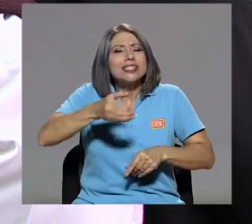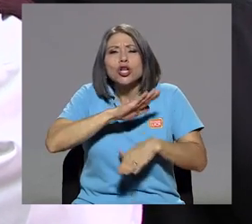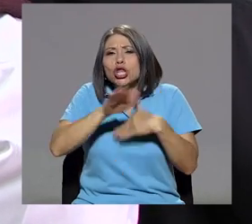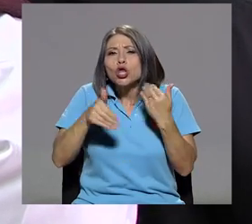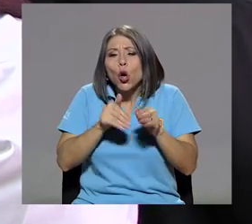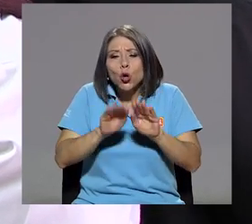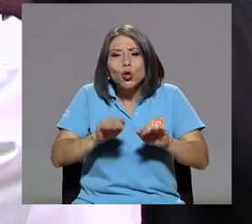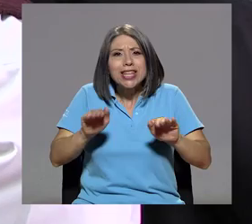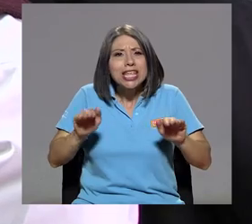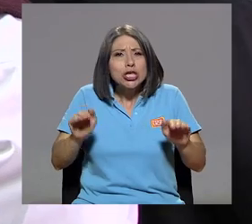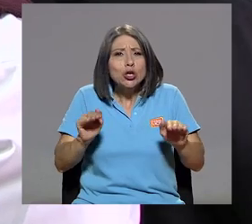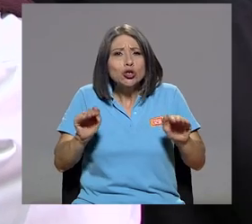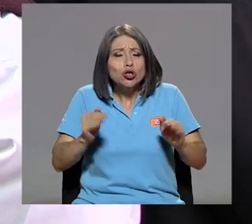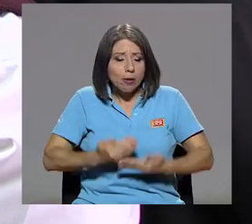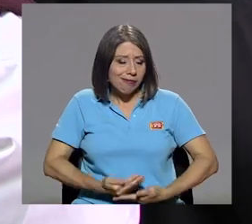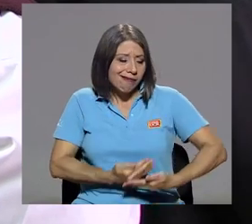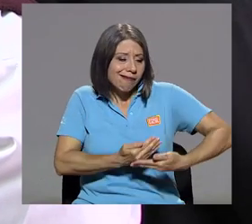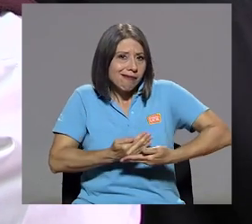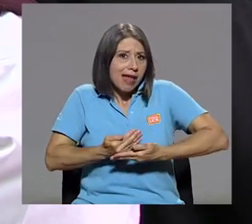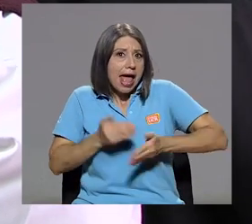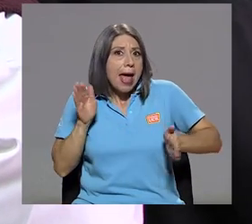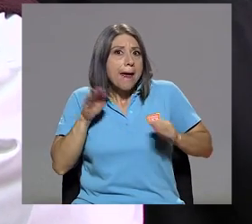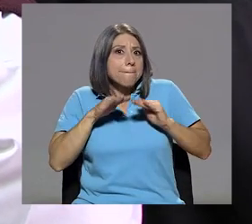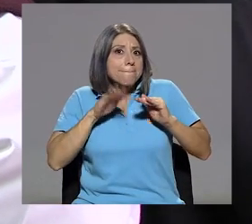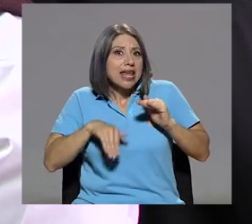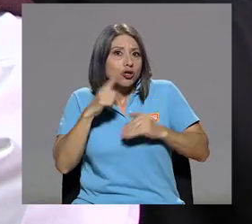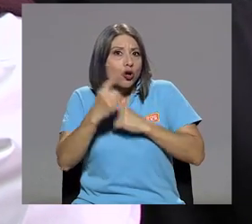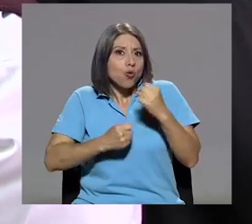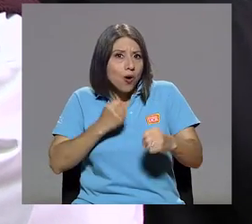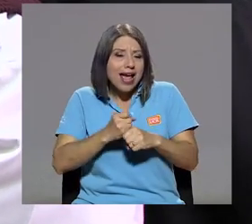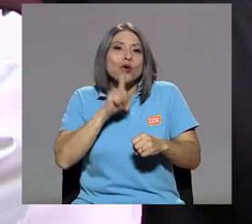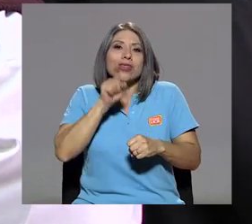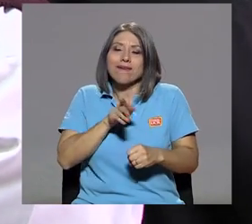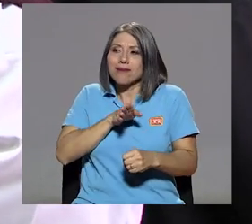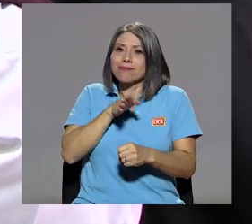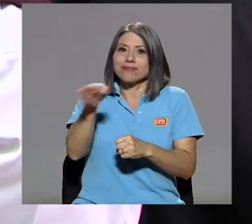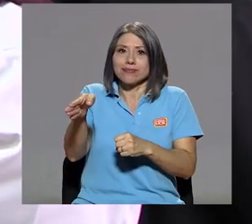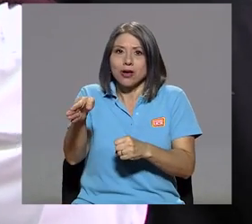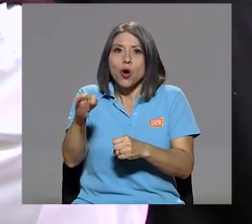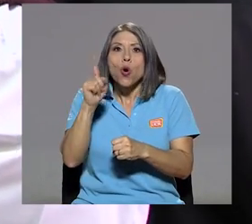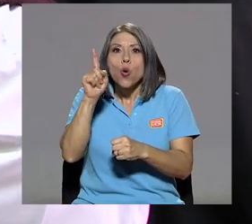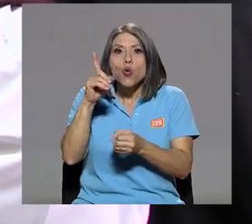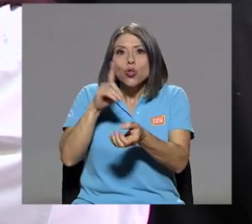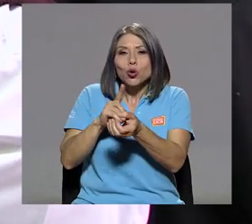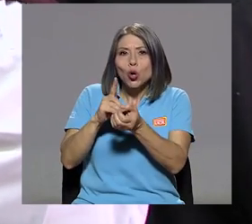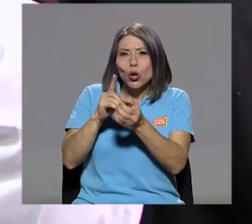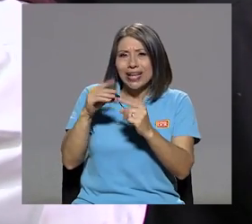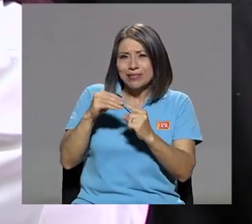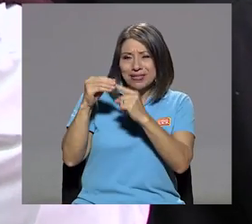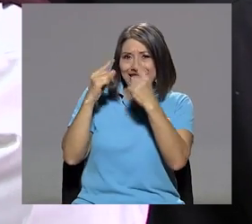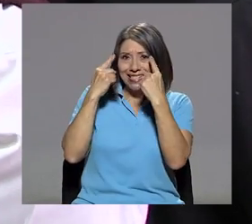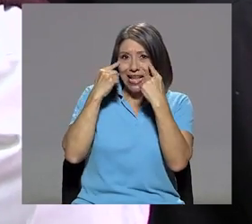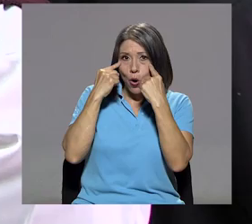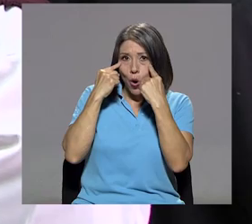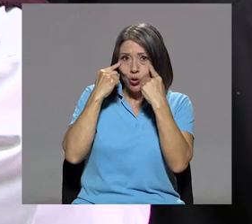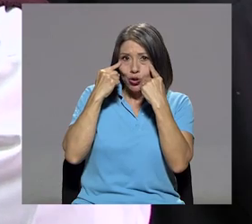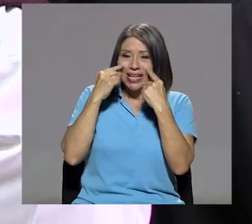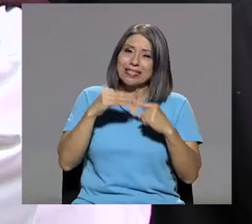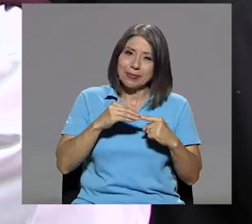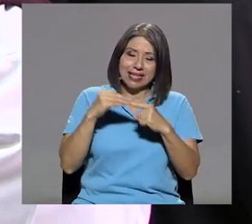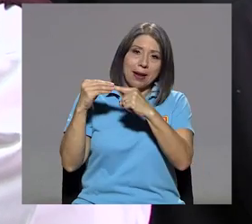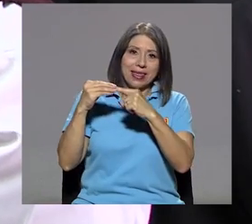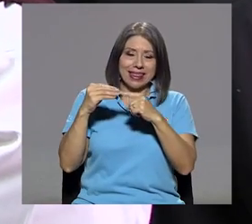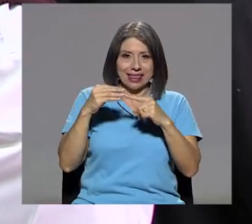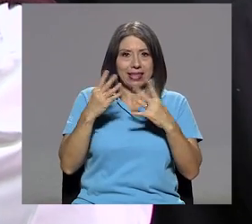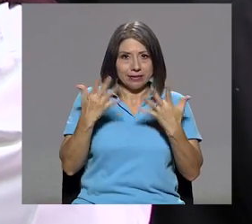que todo niño menor de un año sea visto por un oftalmólogo, idealmente pediátrico, pero bueno, puede ser un oftalmólogo